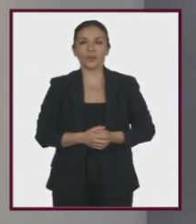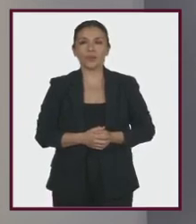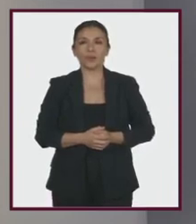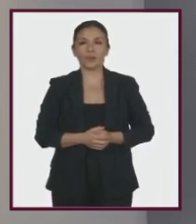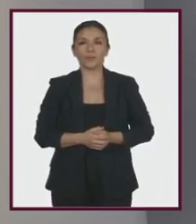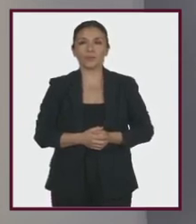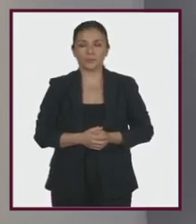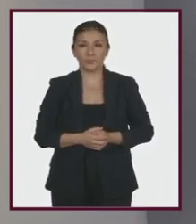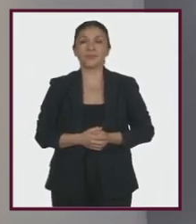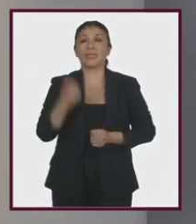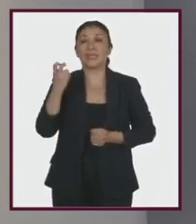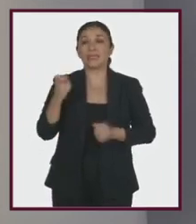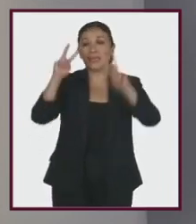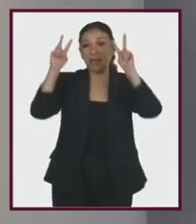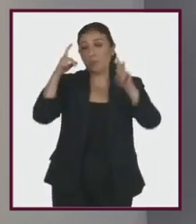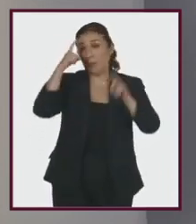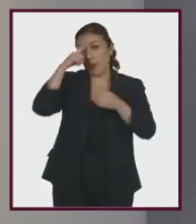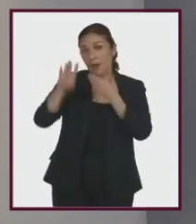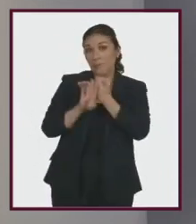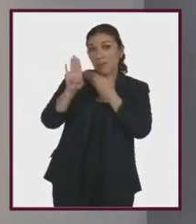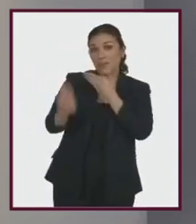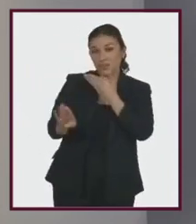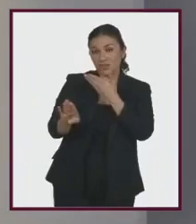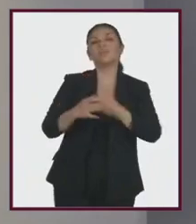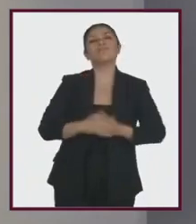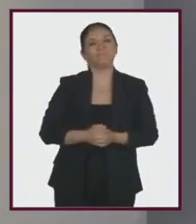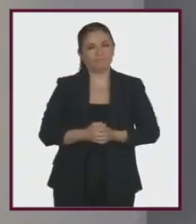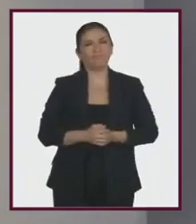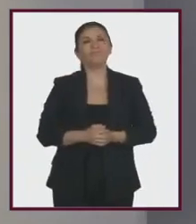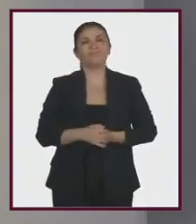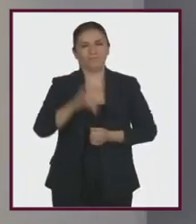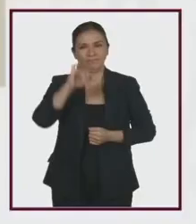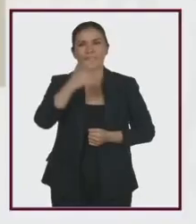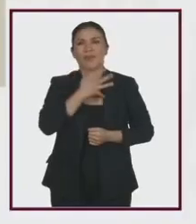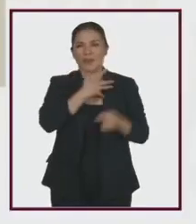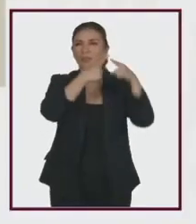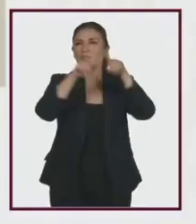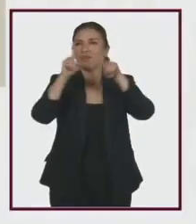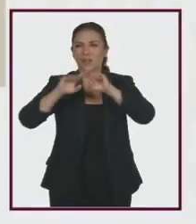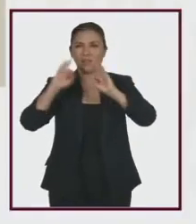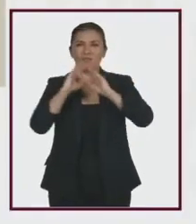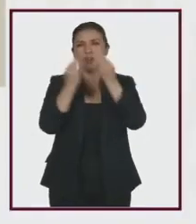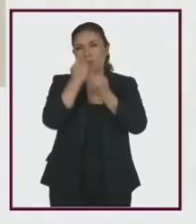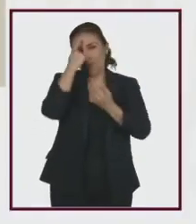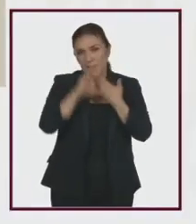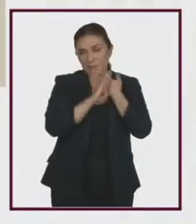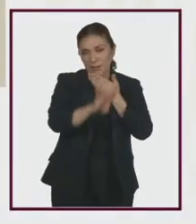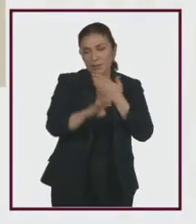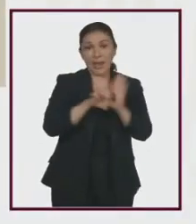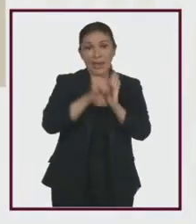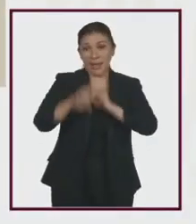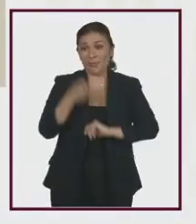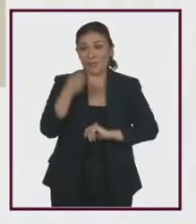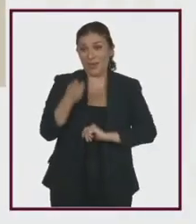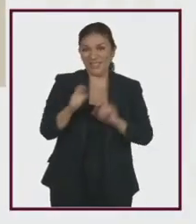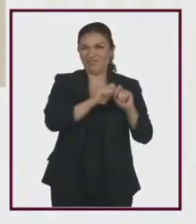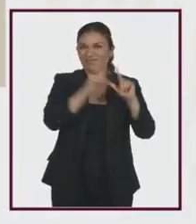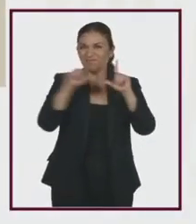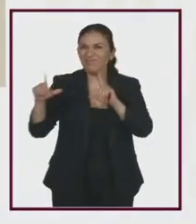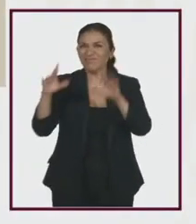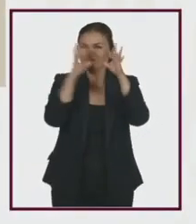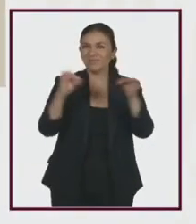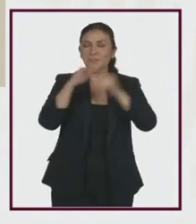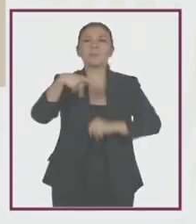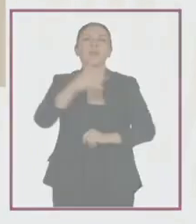la prevención del consumo. Sí, vamos a dar, digo, hay formas diferentes de prevenir, las campañas como esta son una de ellas, pero vamos a dar